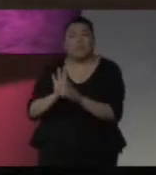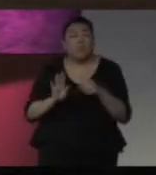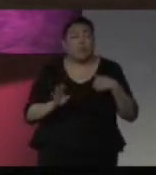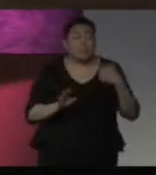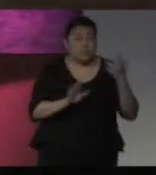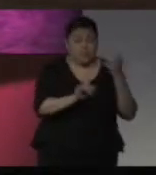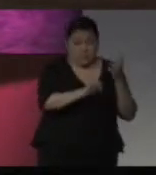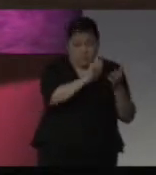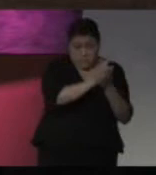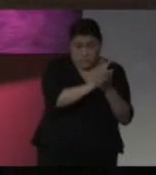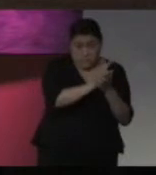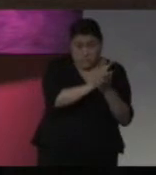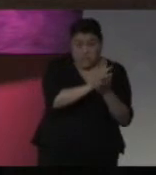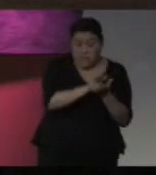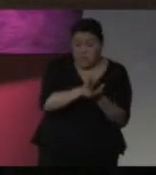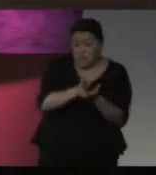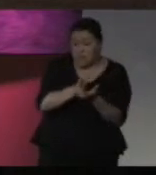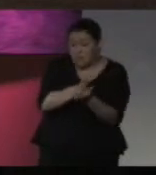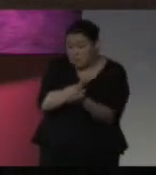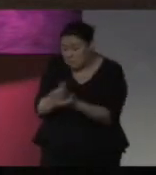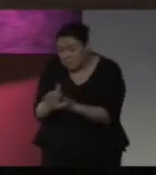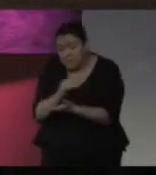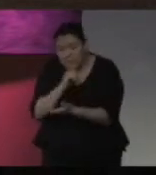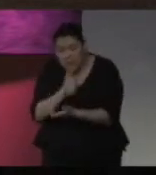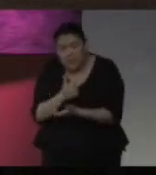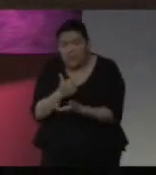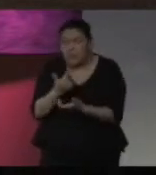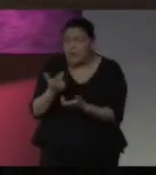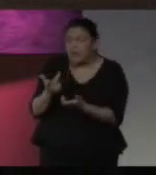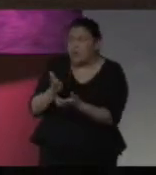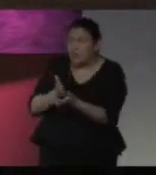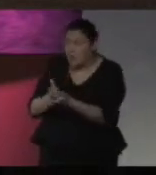o cómo no interceder